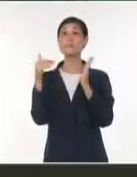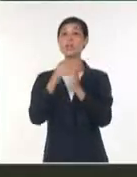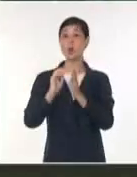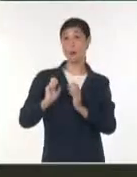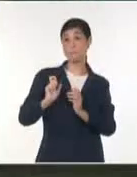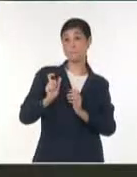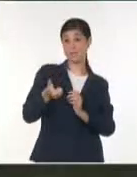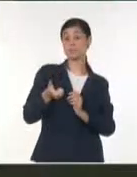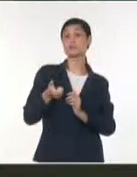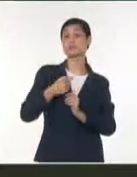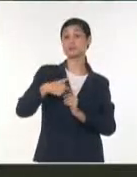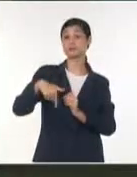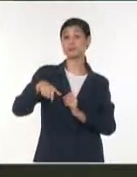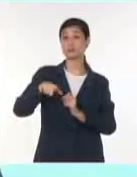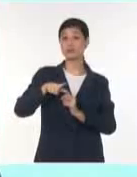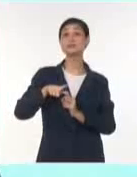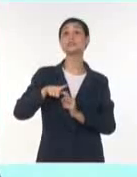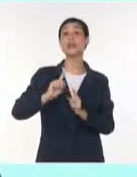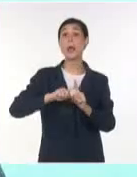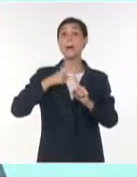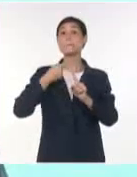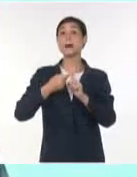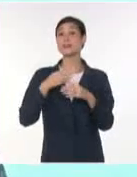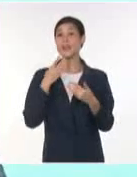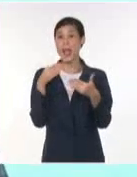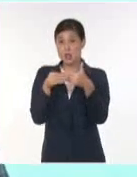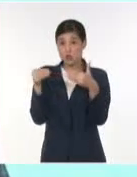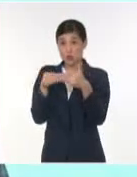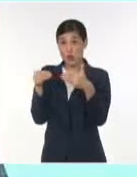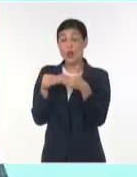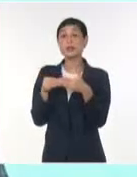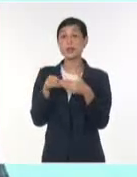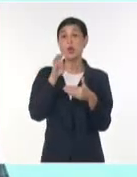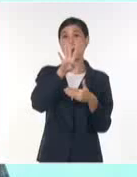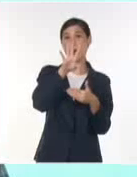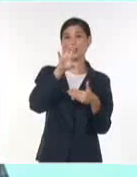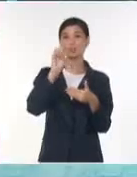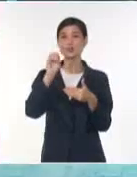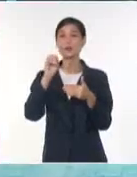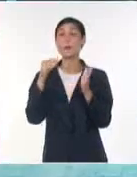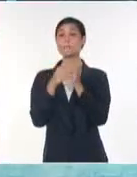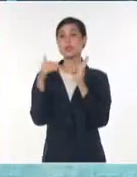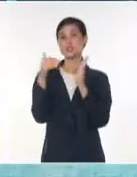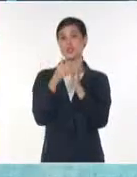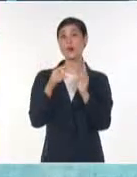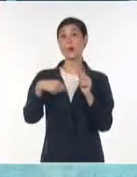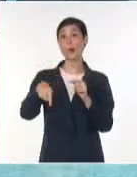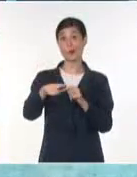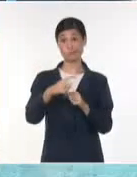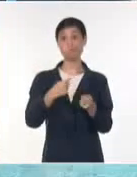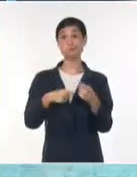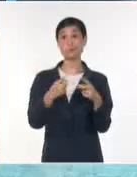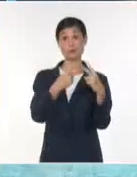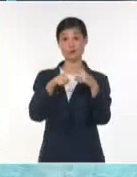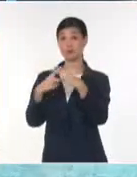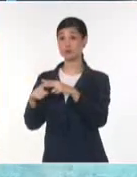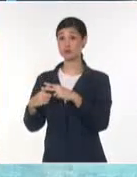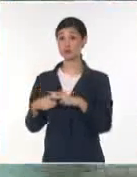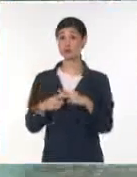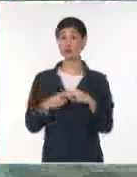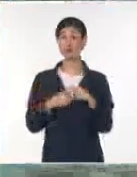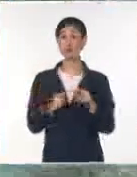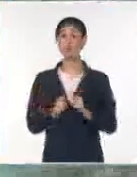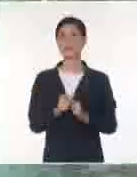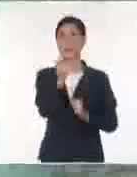y cerca de 4 millones de euros en el proceso de dicha inversión. La inversión beneficia a unos 30.000 habitantes